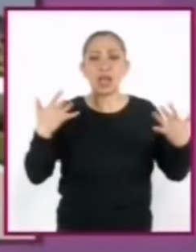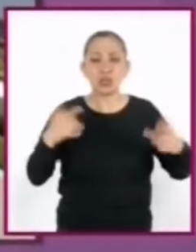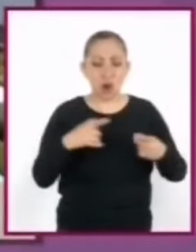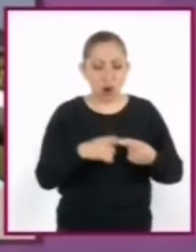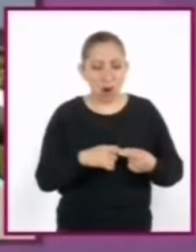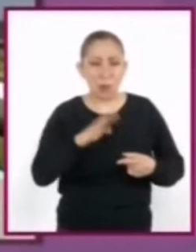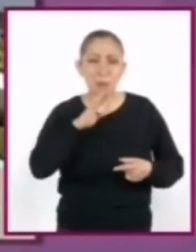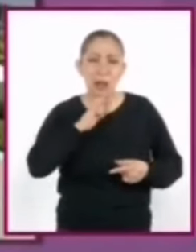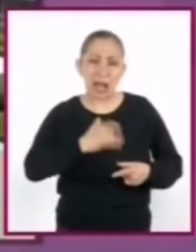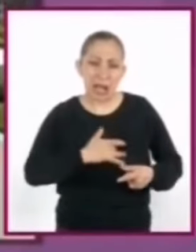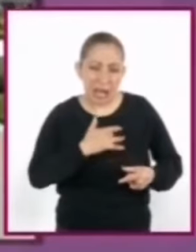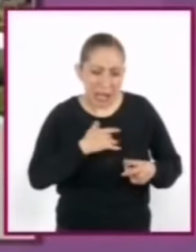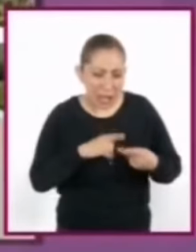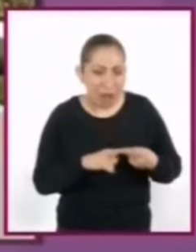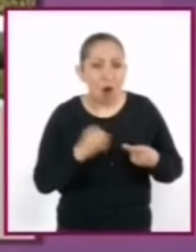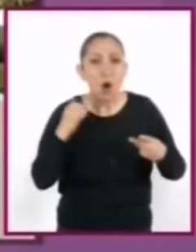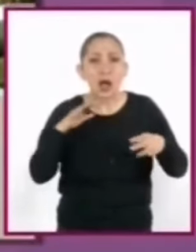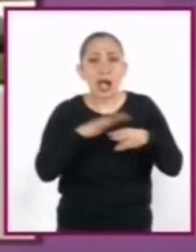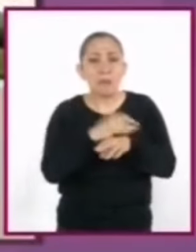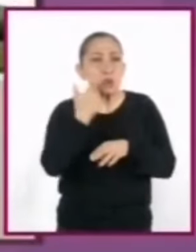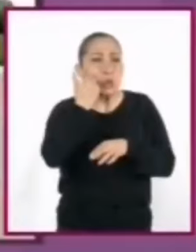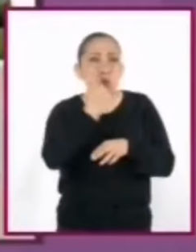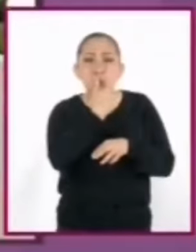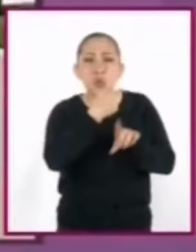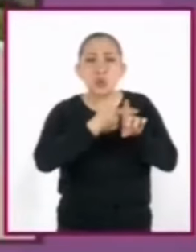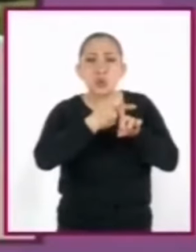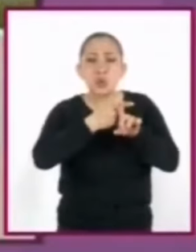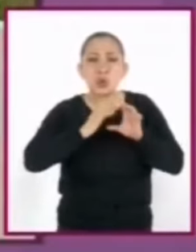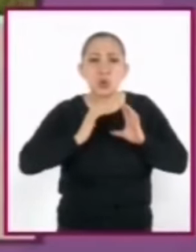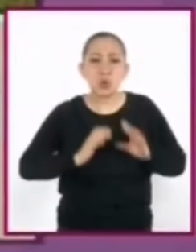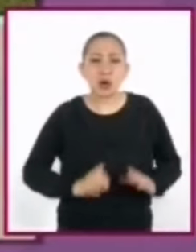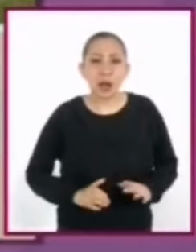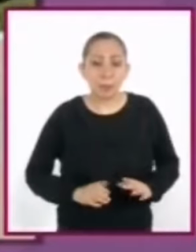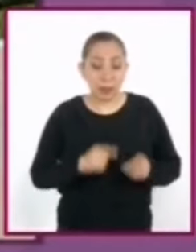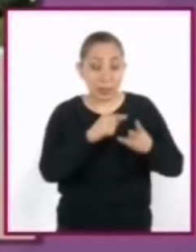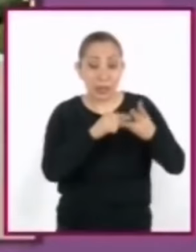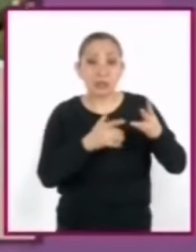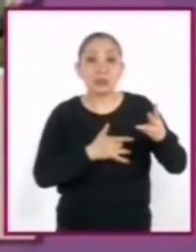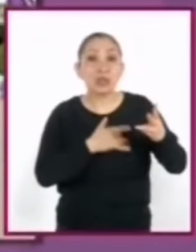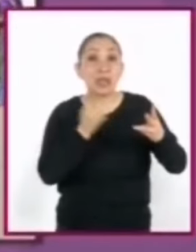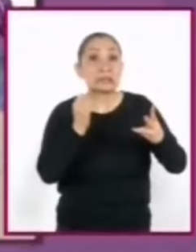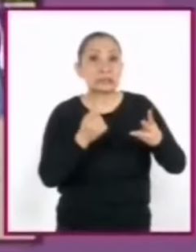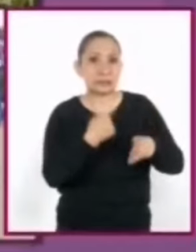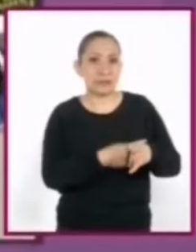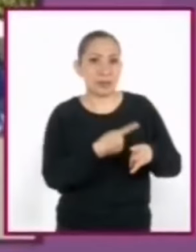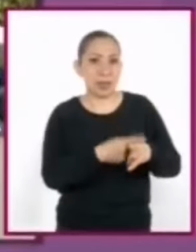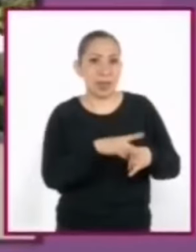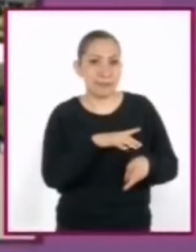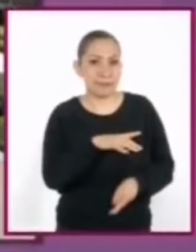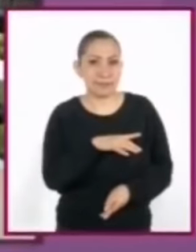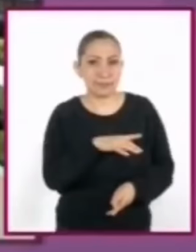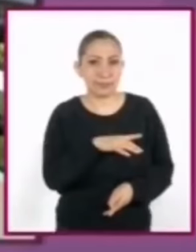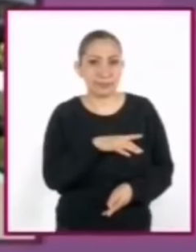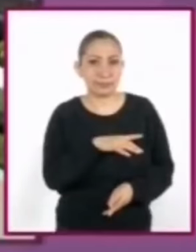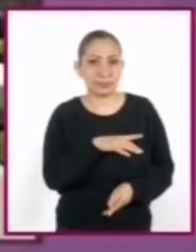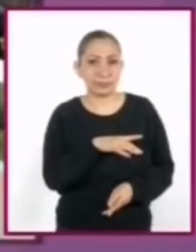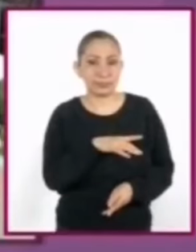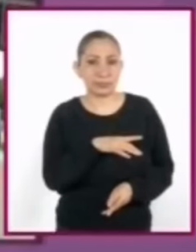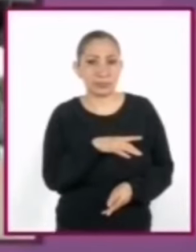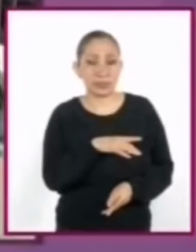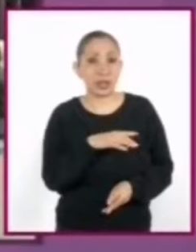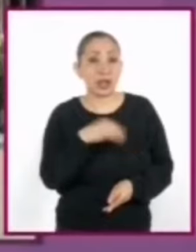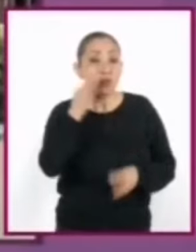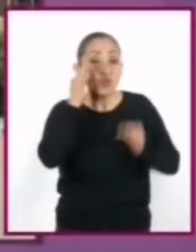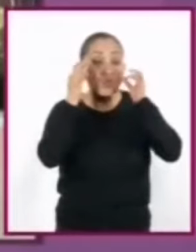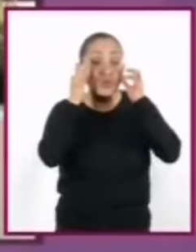Dolores, malestares o cambios de temperatura en nuestro cuerpo son síntomas de ciertas enfermedades. El